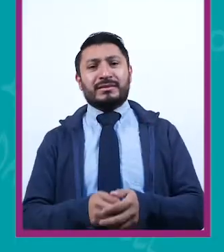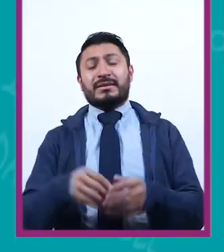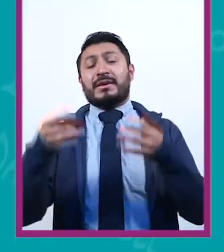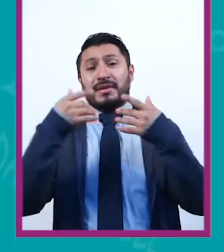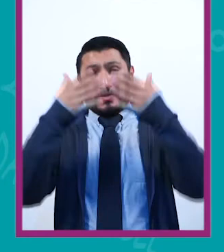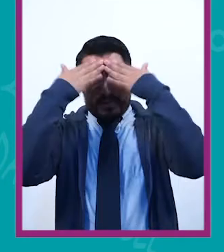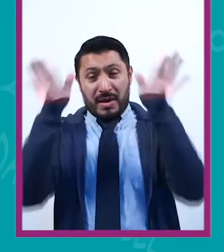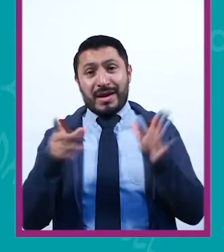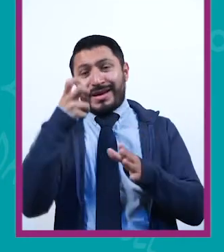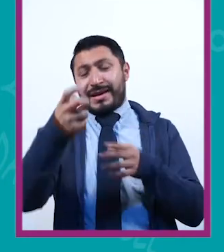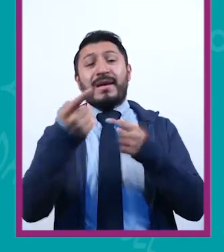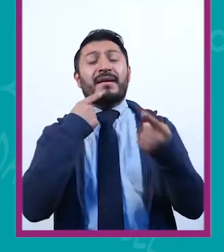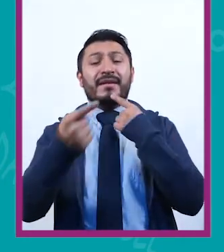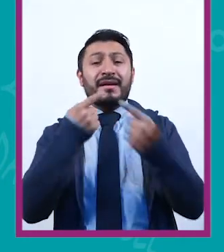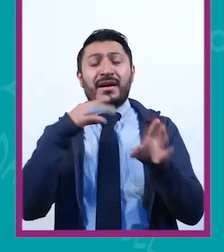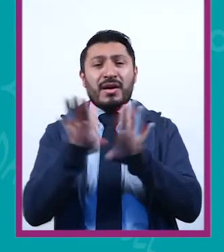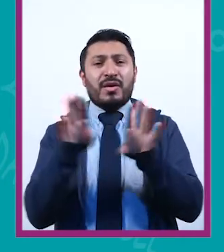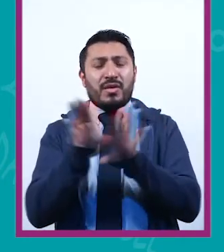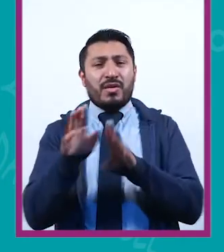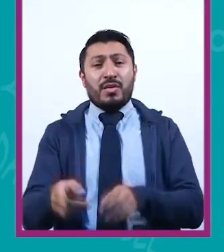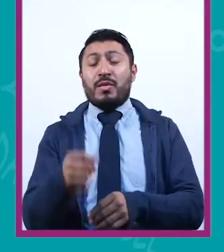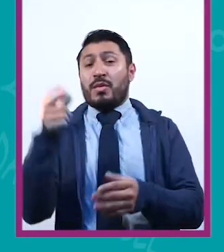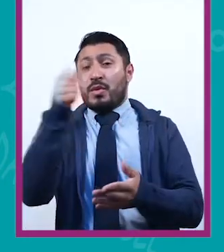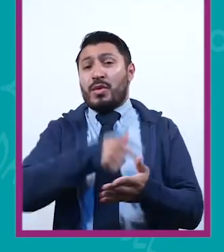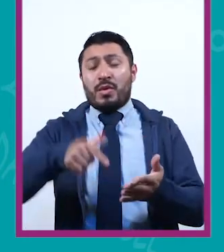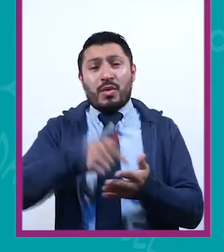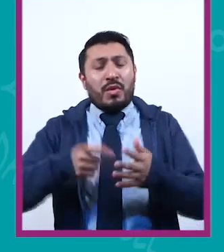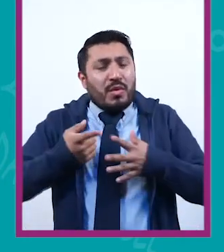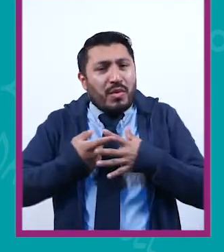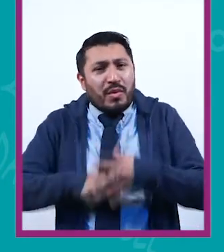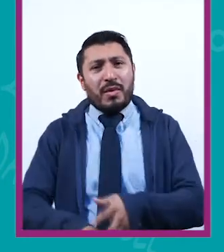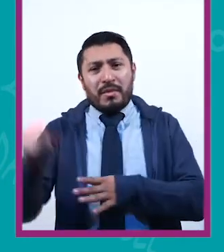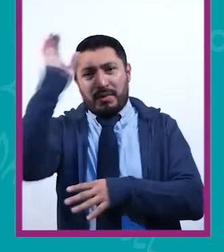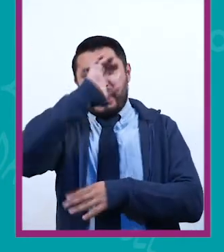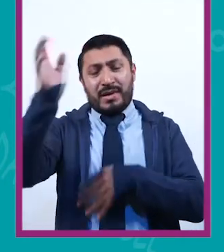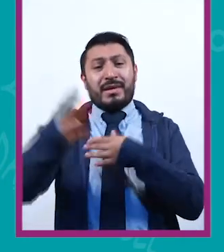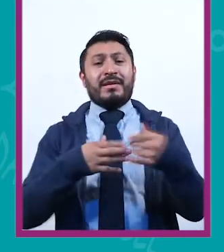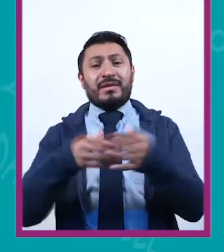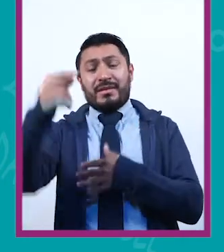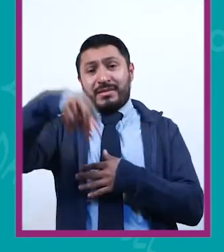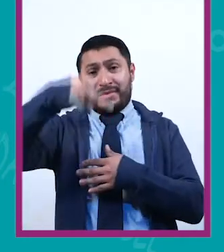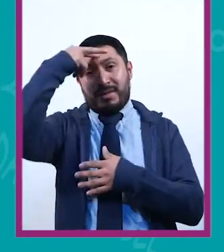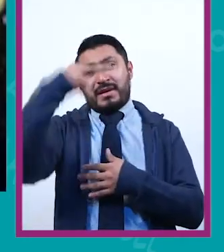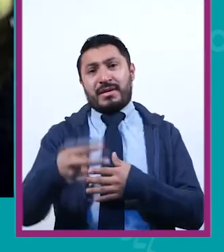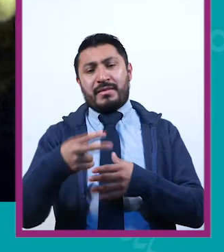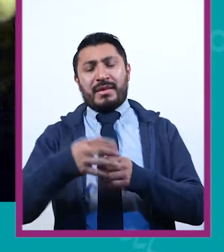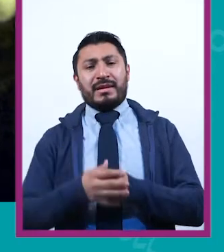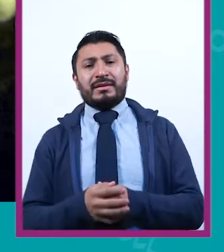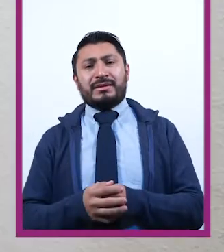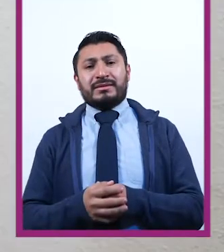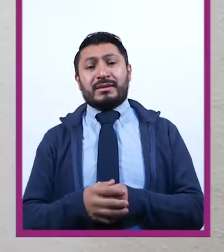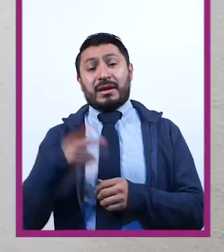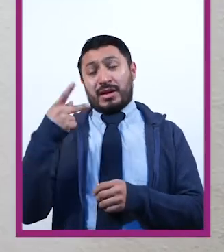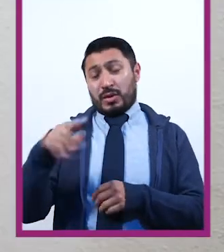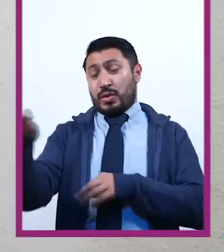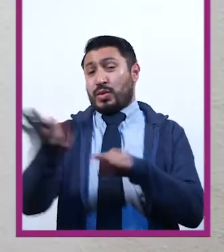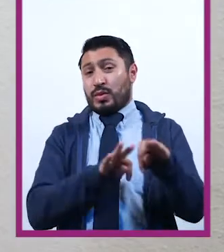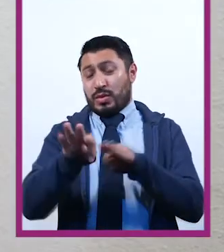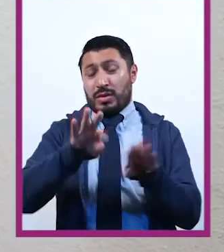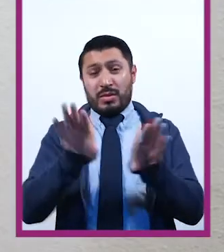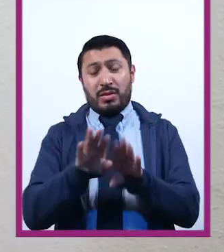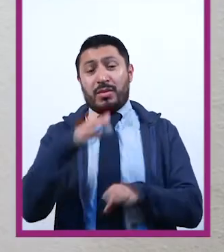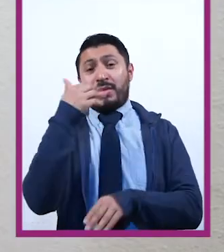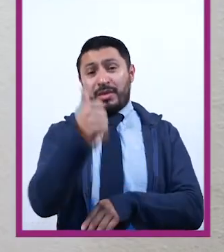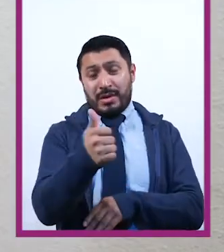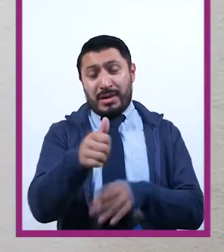exactas. La apertura de esta cátedra se considera como el punto de partida de la ciencia moderna en México. Su